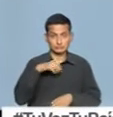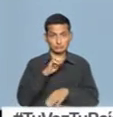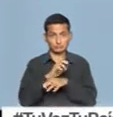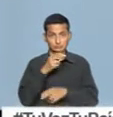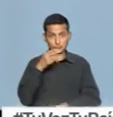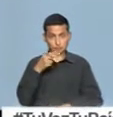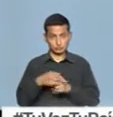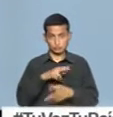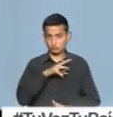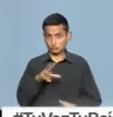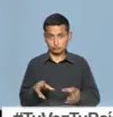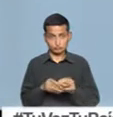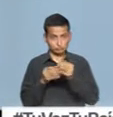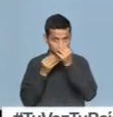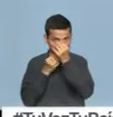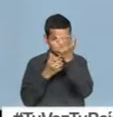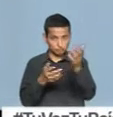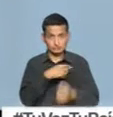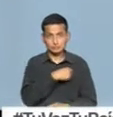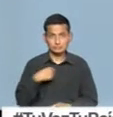del Ecuador por esa